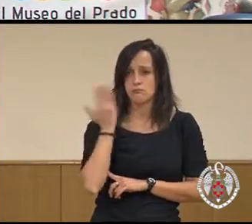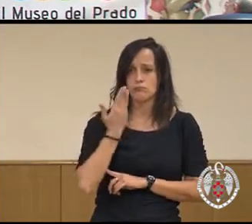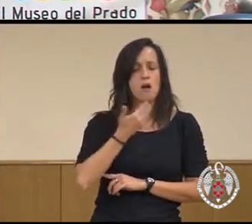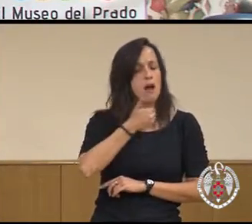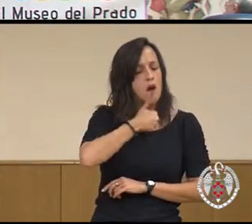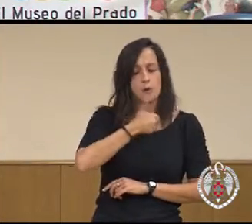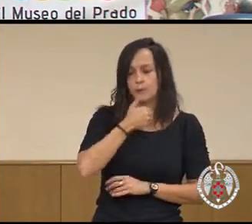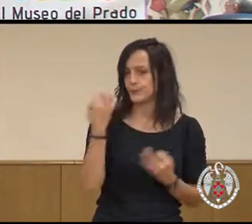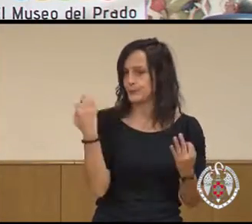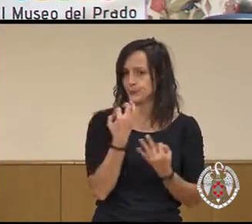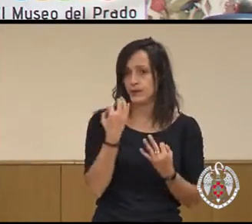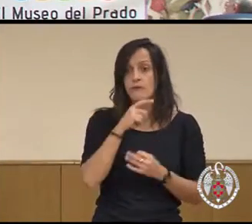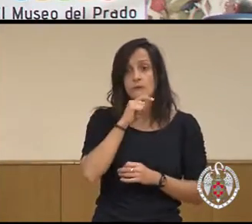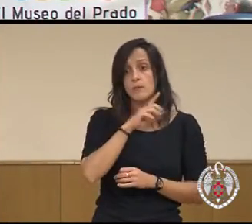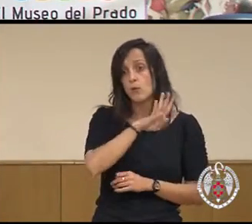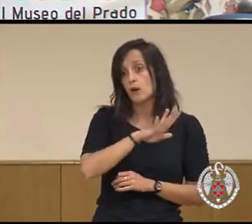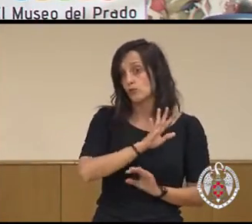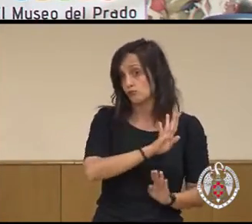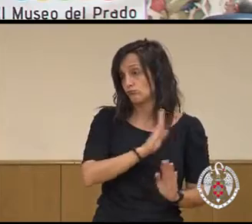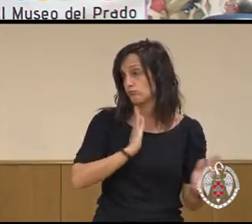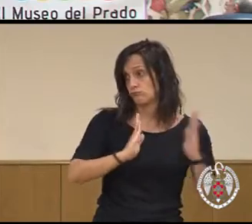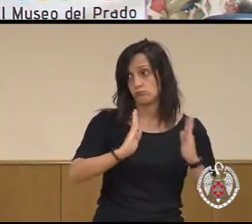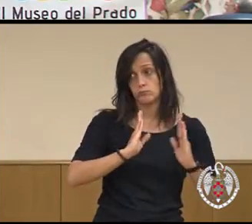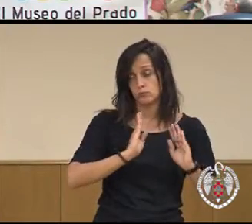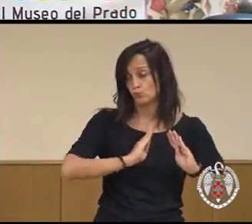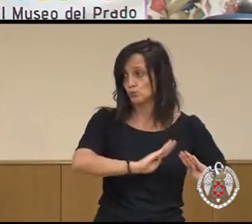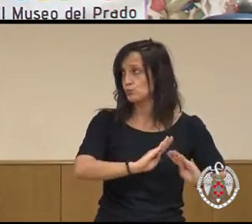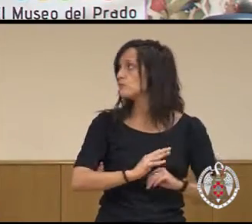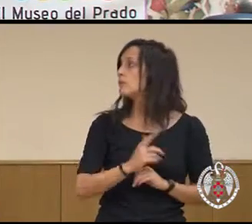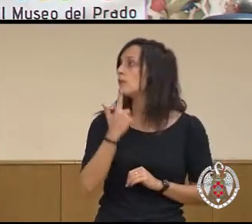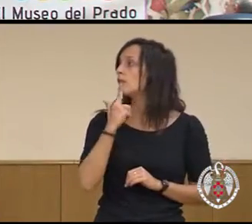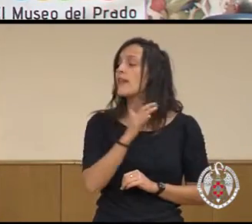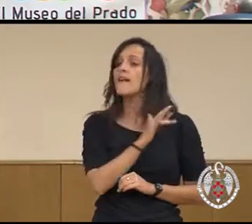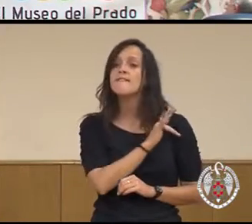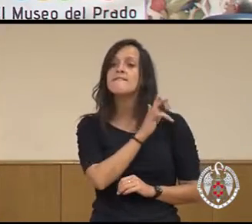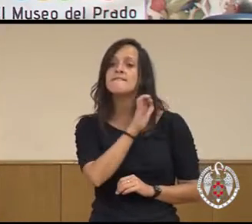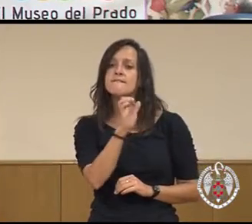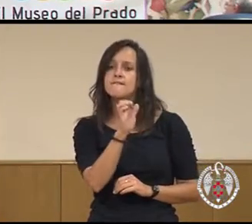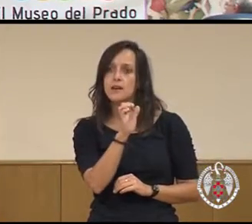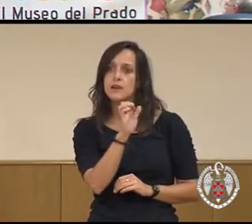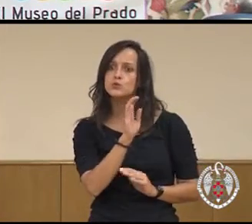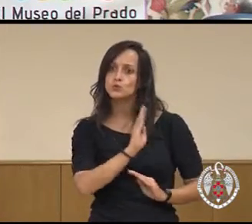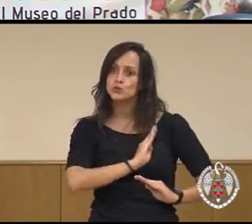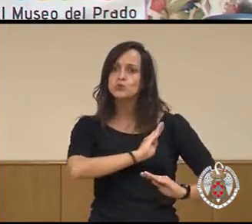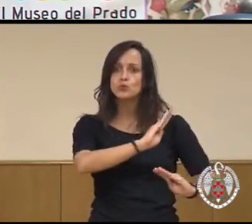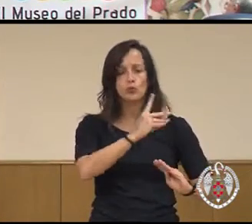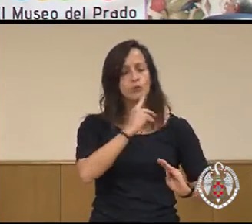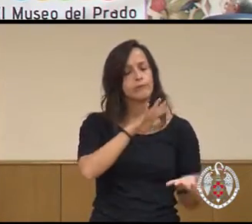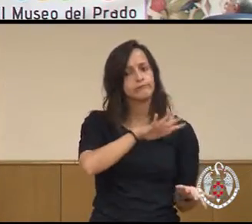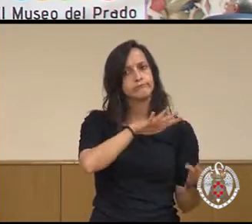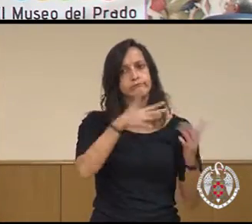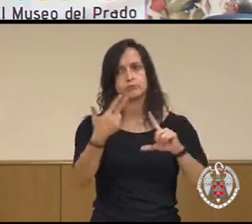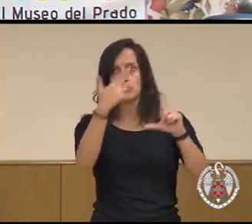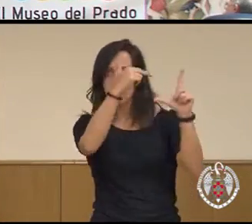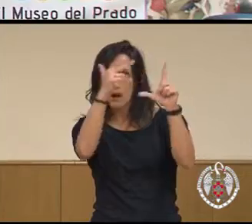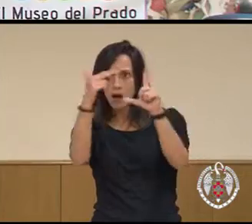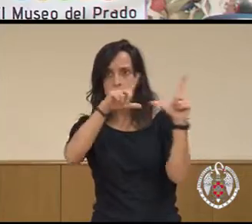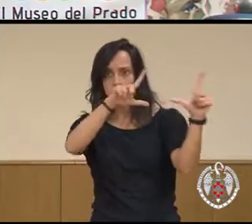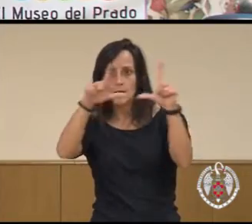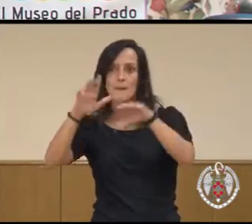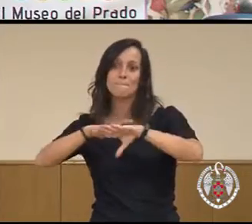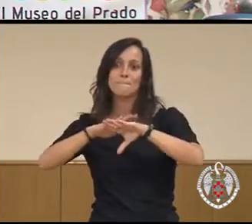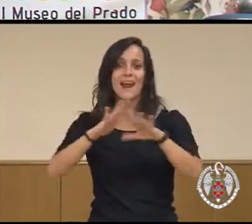Felipe IV. Esta fe fue, por supuesto, representada en muchas obras de arte con las que también se intentó animar al rey,